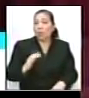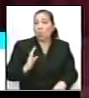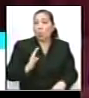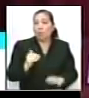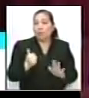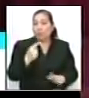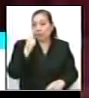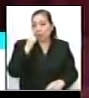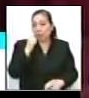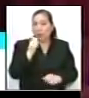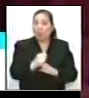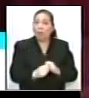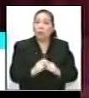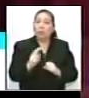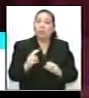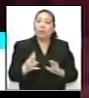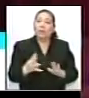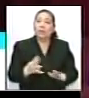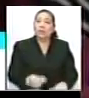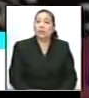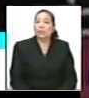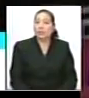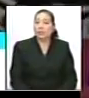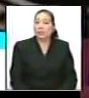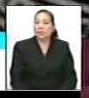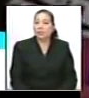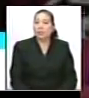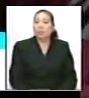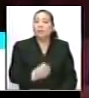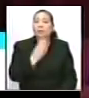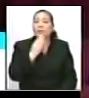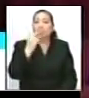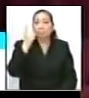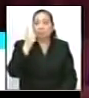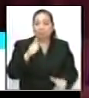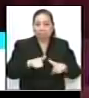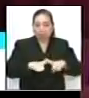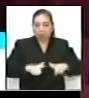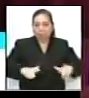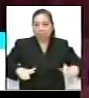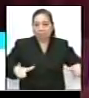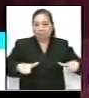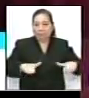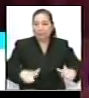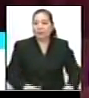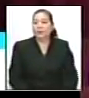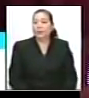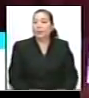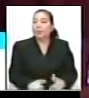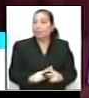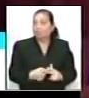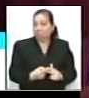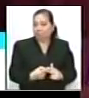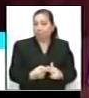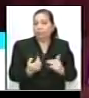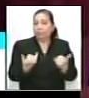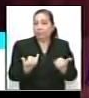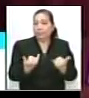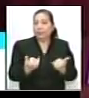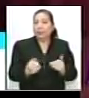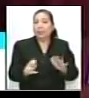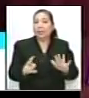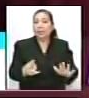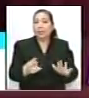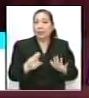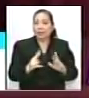de junio del 2019, en la sala Bolognesi de Palacio Legislativo, se da inicio a la